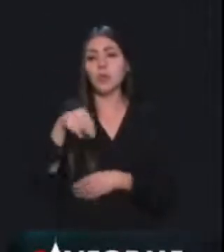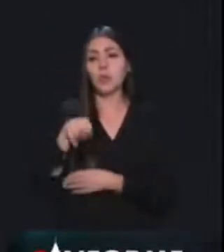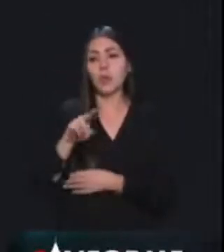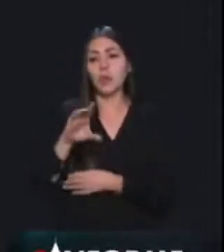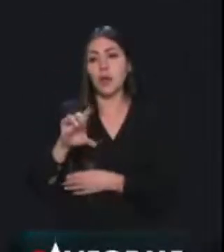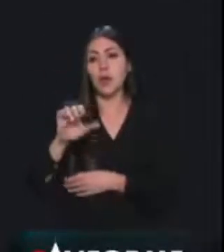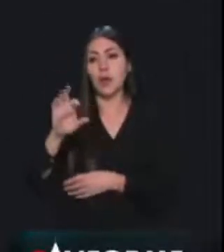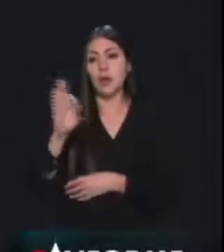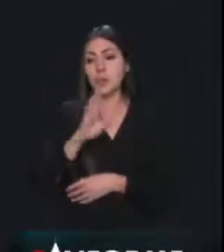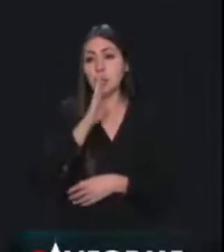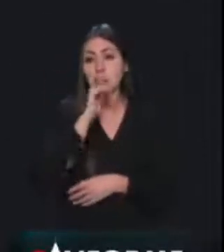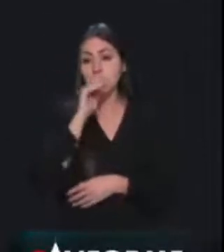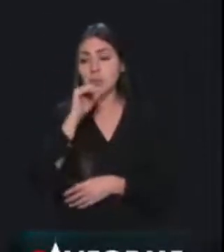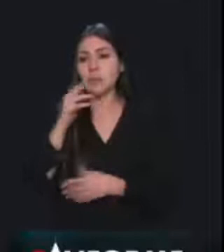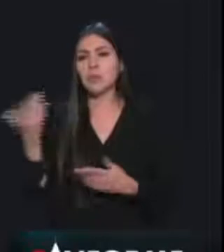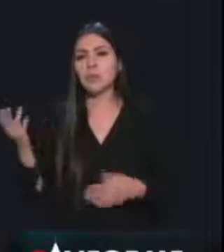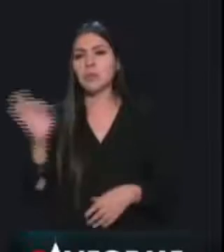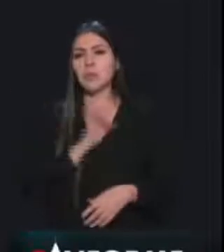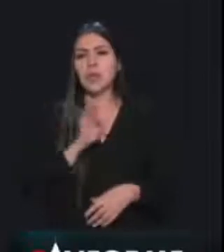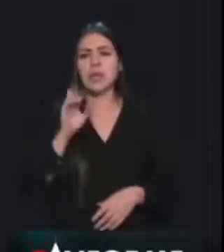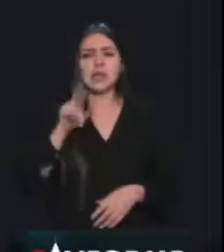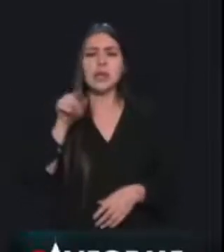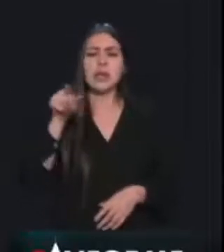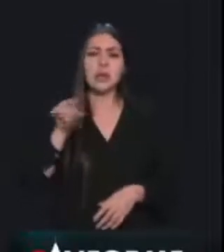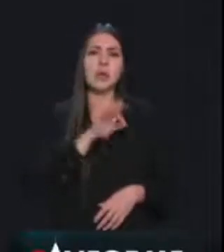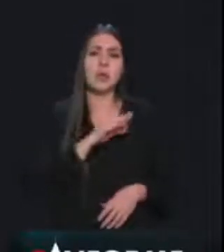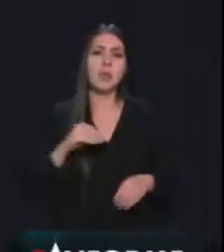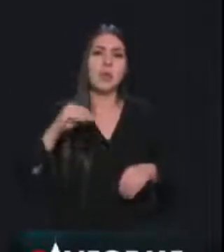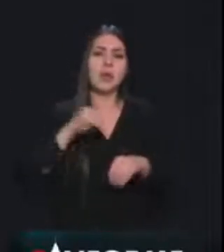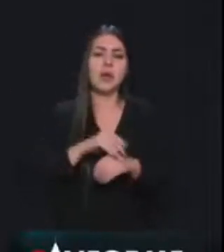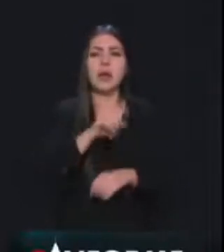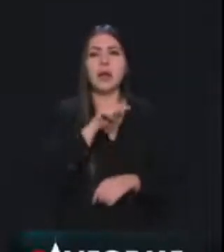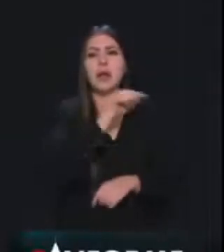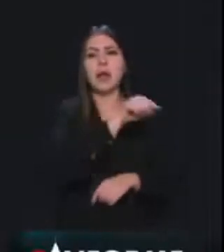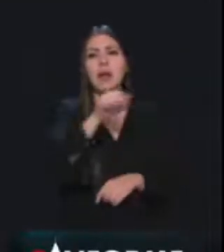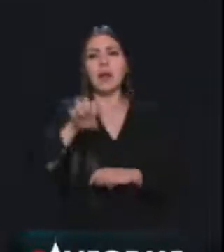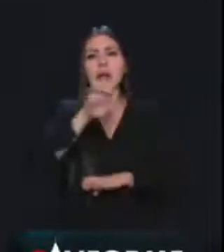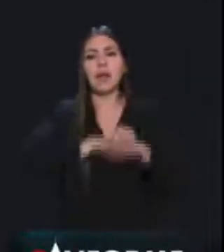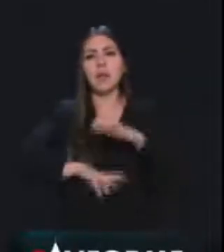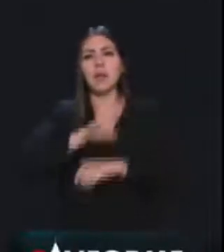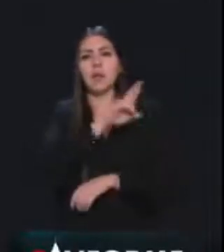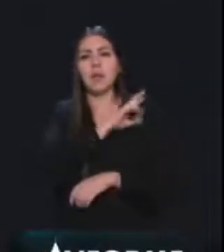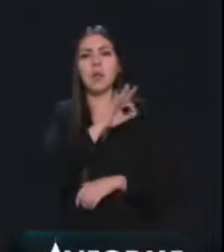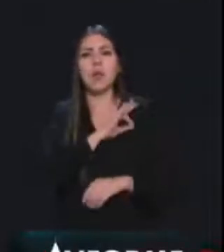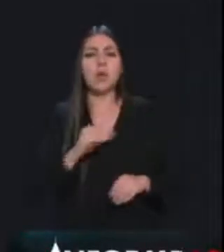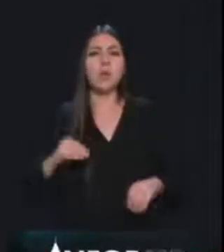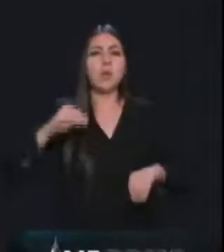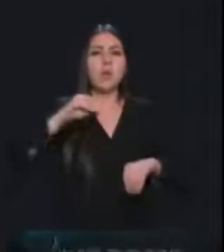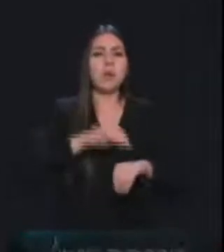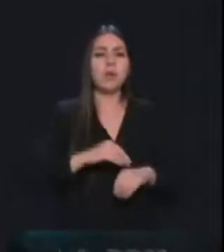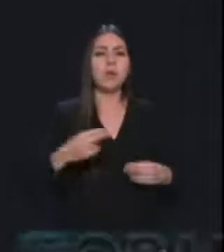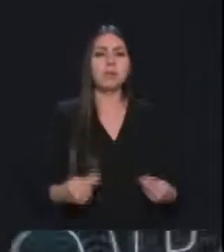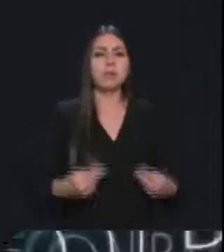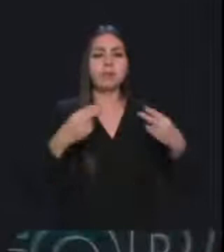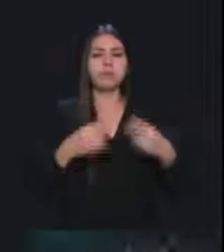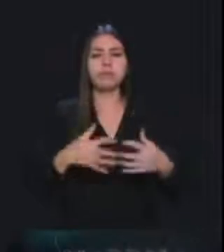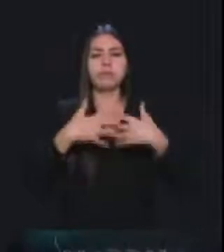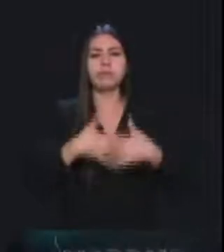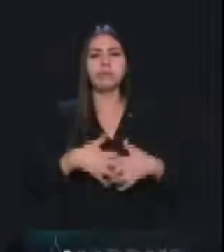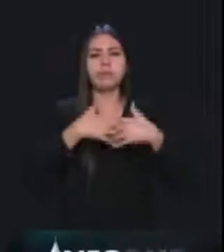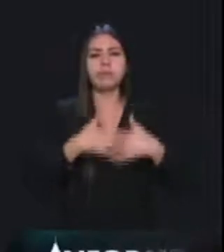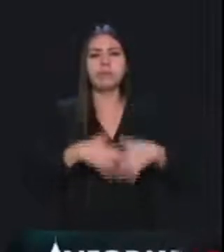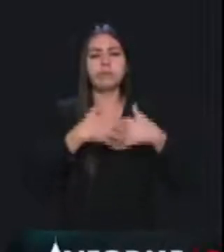otros países, ahí a lo mejor podría abrir espacios para que los privados pudieran entrar y generar las